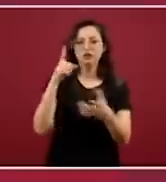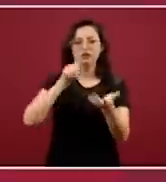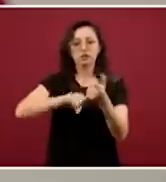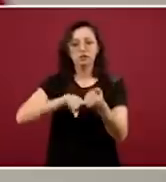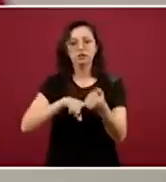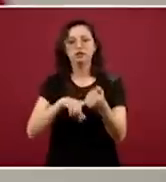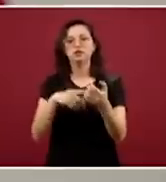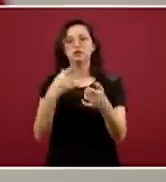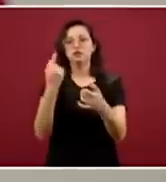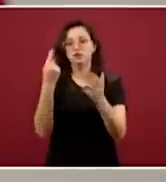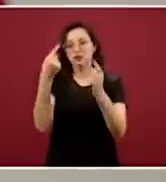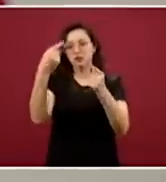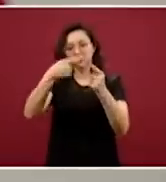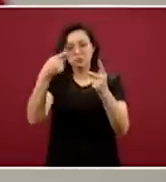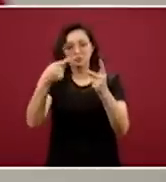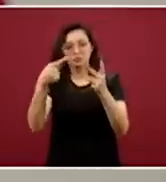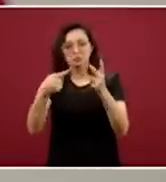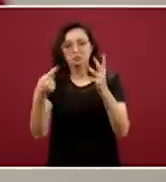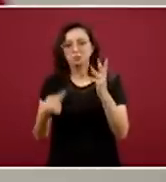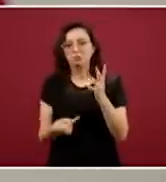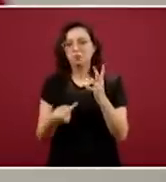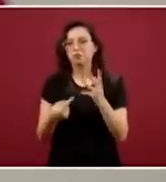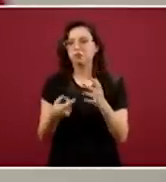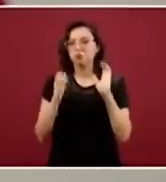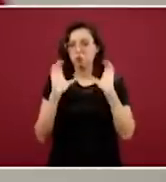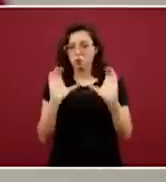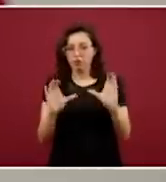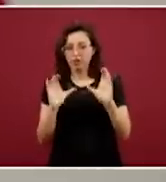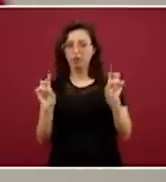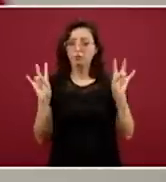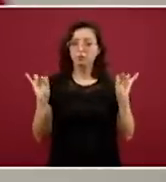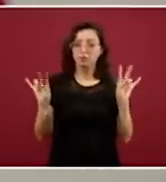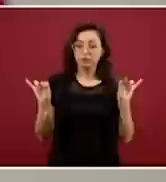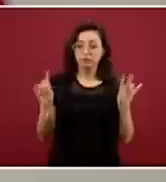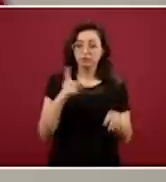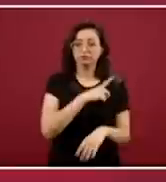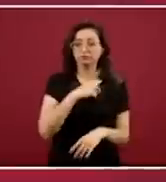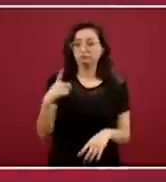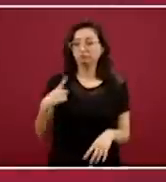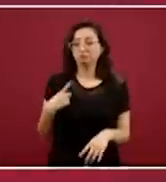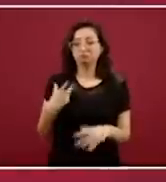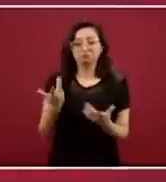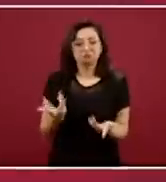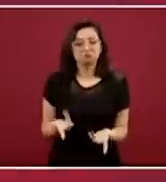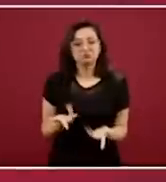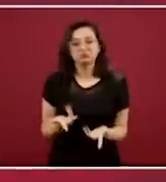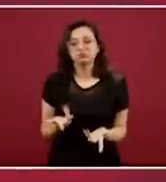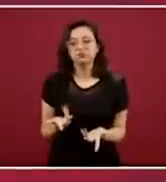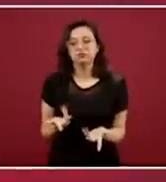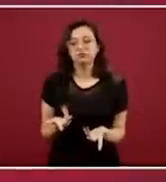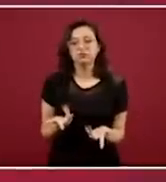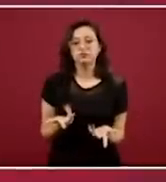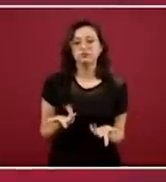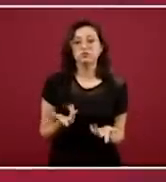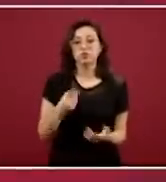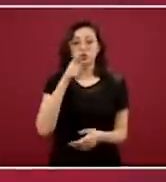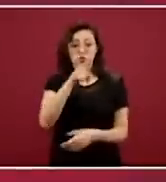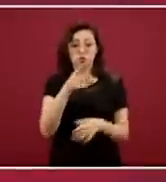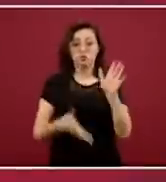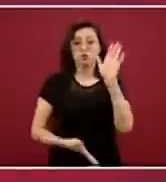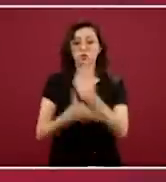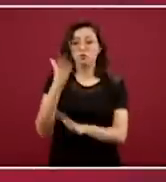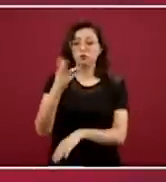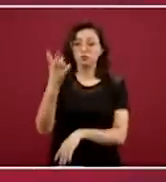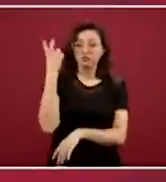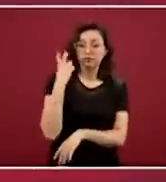que dan instrucciones sobre a qué elementos hay que estar atentos. Y el mensaje básico es: el que estuvo fuera en un sitio